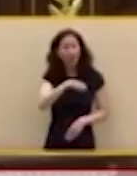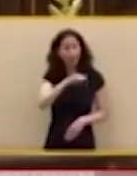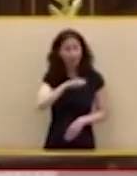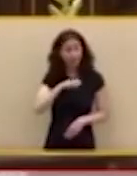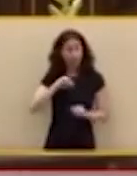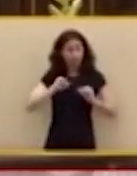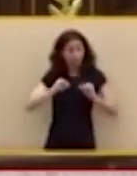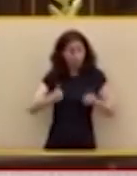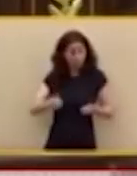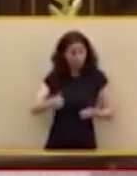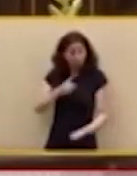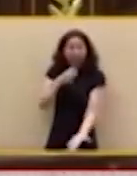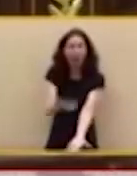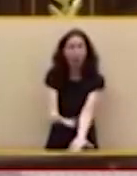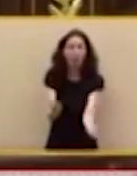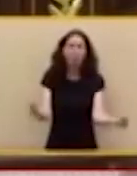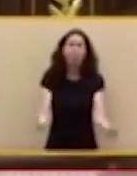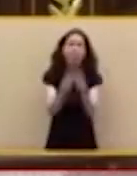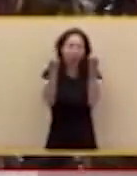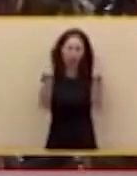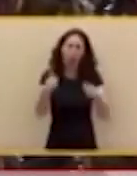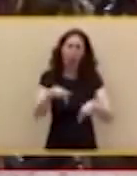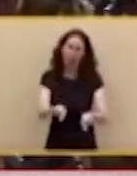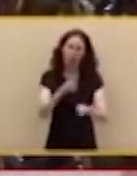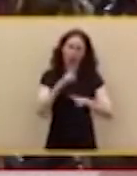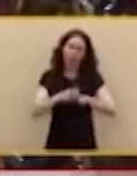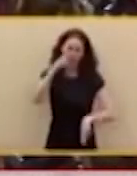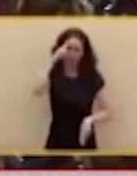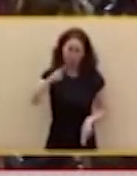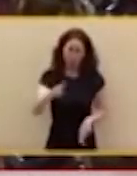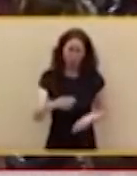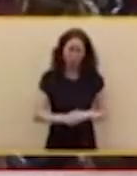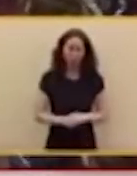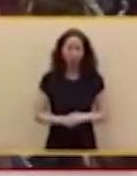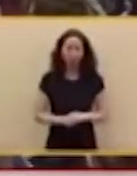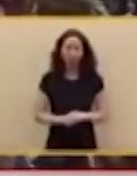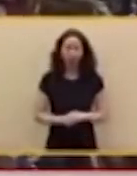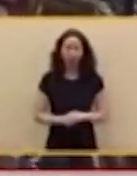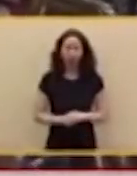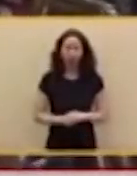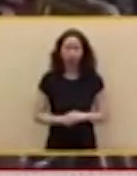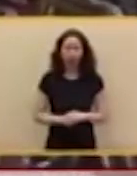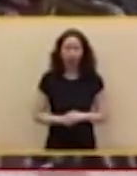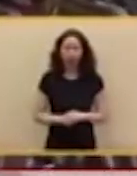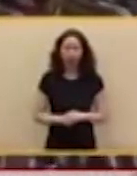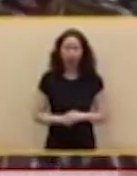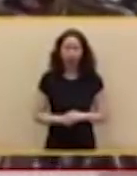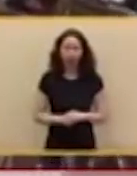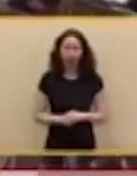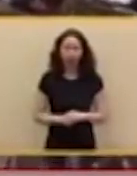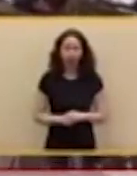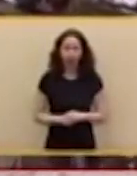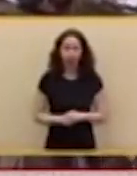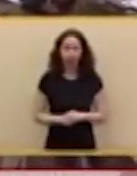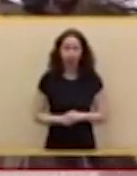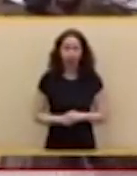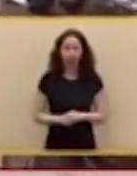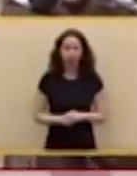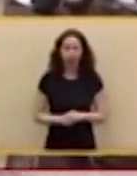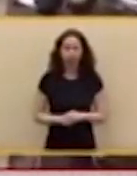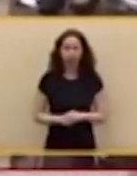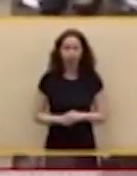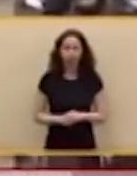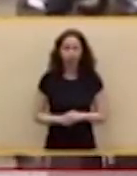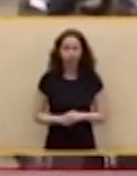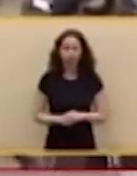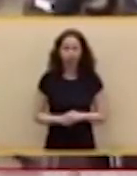Lado de dinero Tráfico de influencias Cohecho y fraude fiscal Entre otras cosas Está fuerte Eso es lo que ocurre en España Entonces